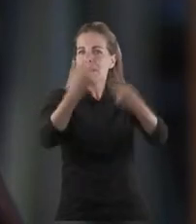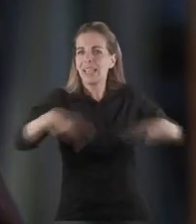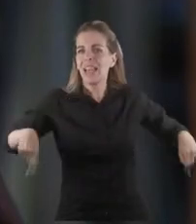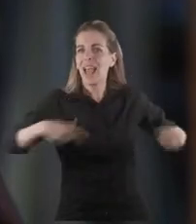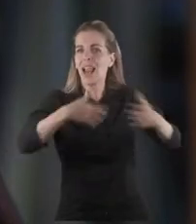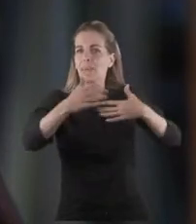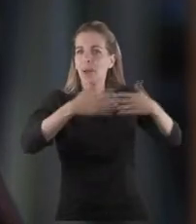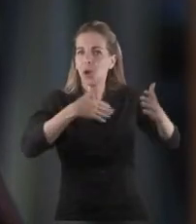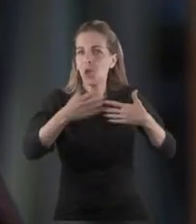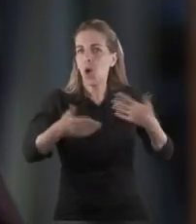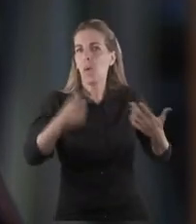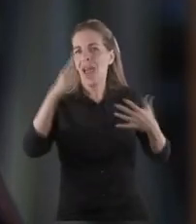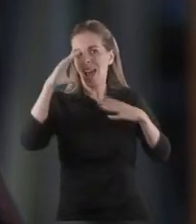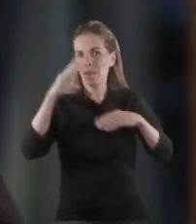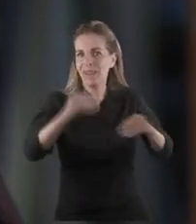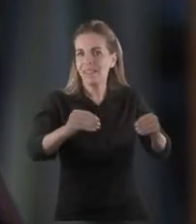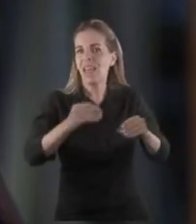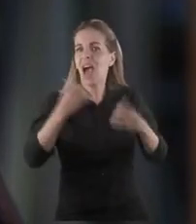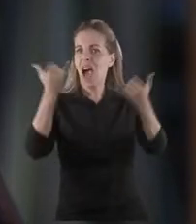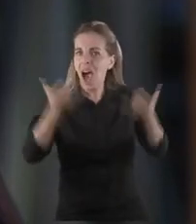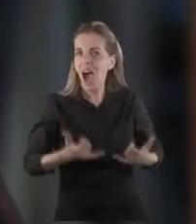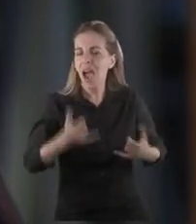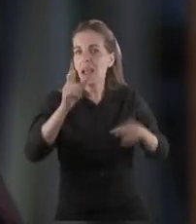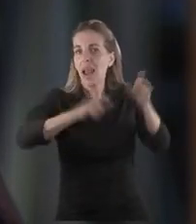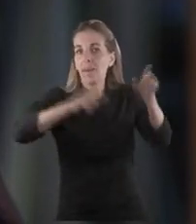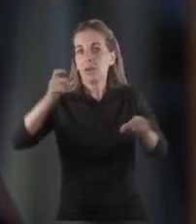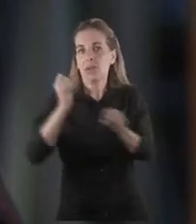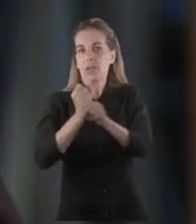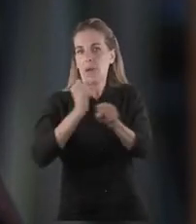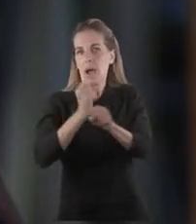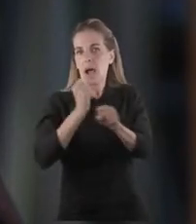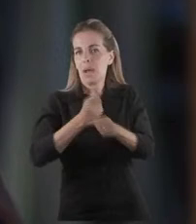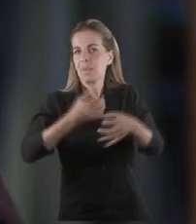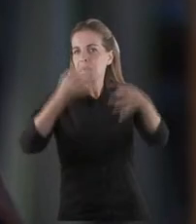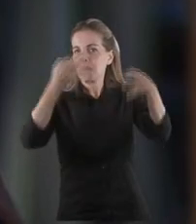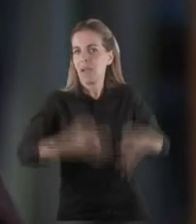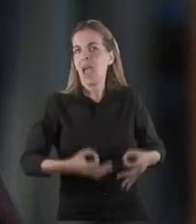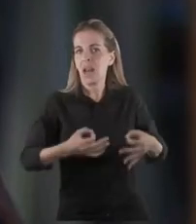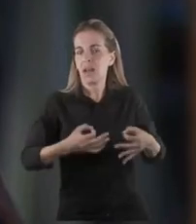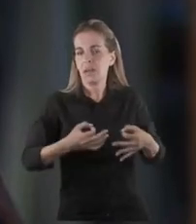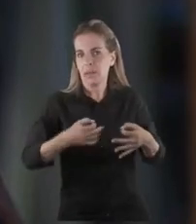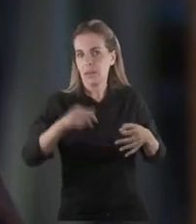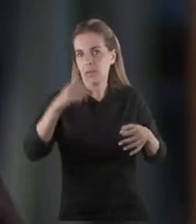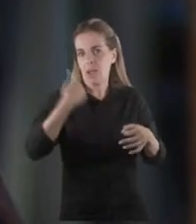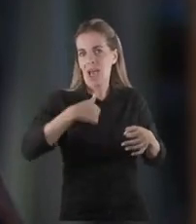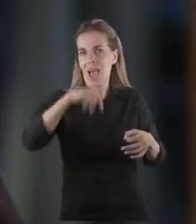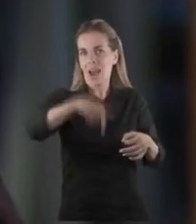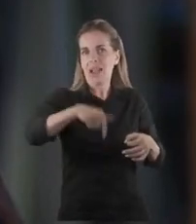trabajo de nuestros trabajadores también, que es increíble.